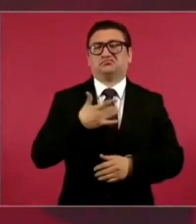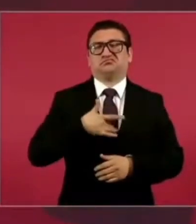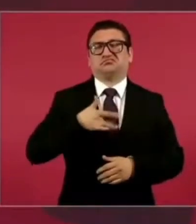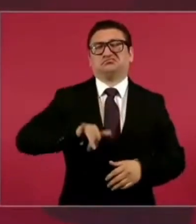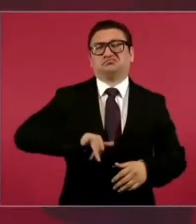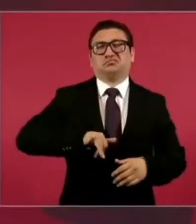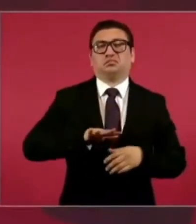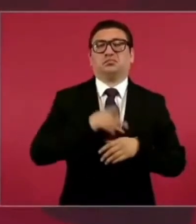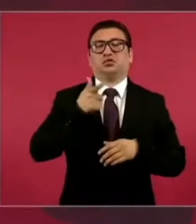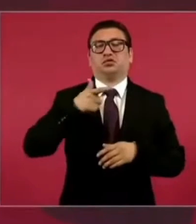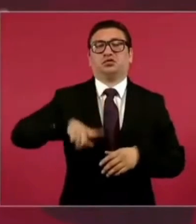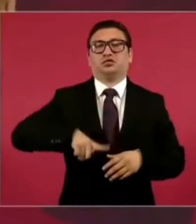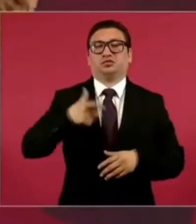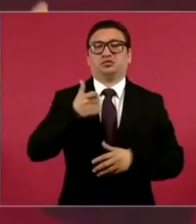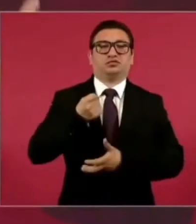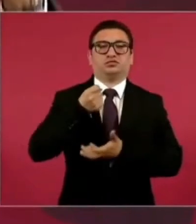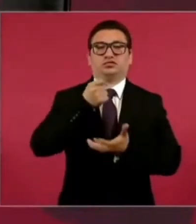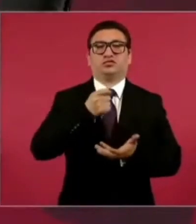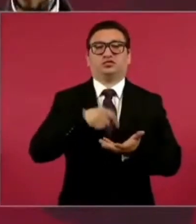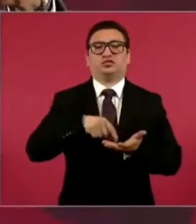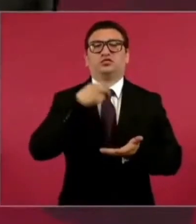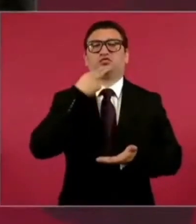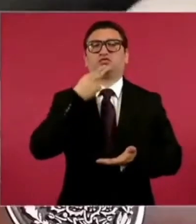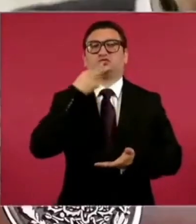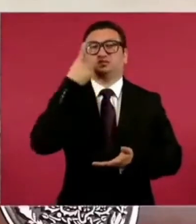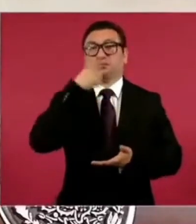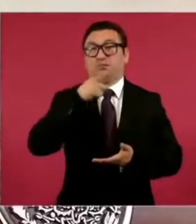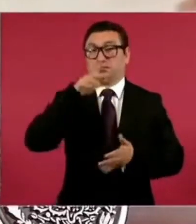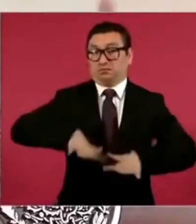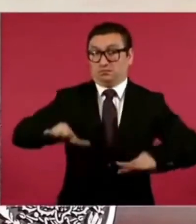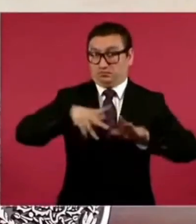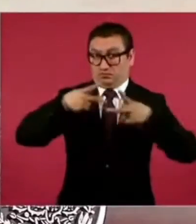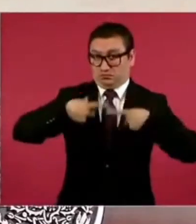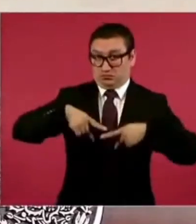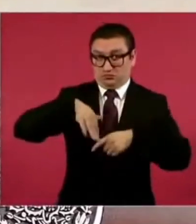porque el presupuesto no se utilizaba para apoyar al pueblo.